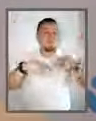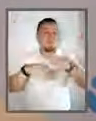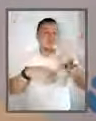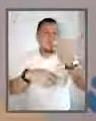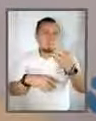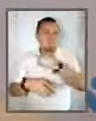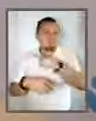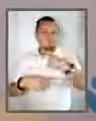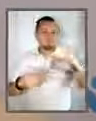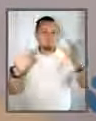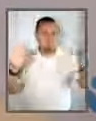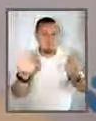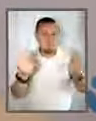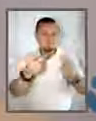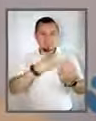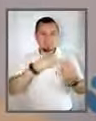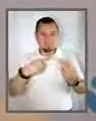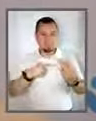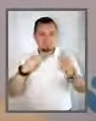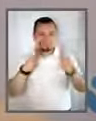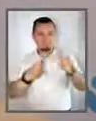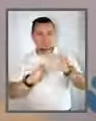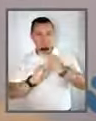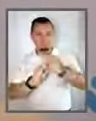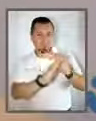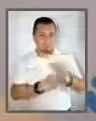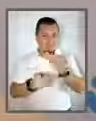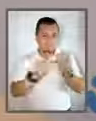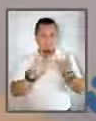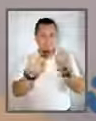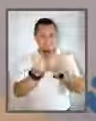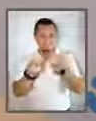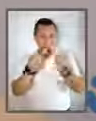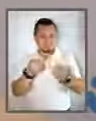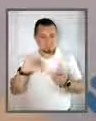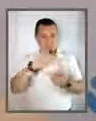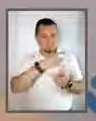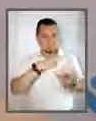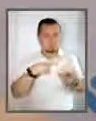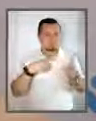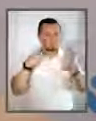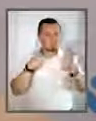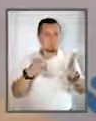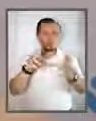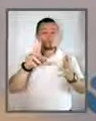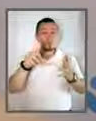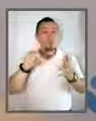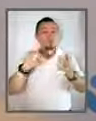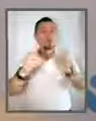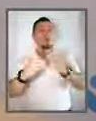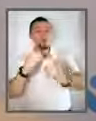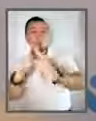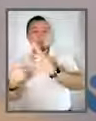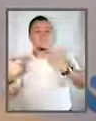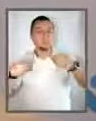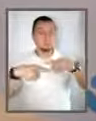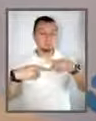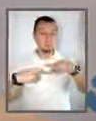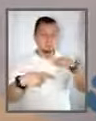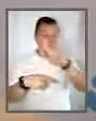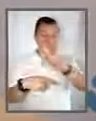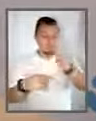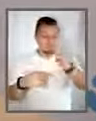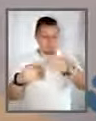la necesidad de que mientras mejor podamos entender las diferentes fases de la enfermedad y podemos hacer el diagnóstico en